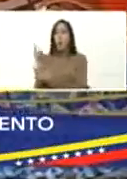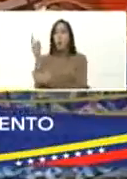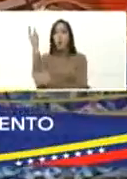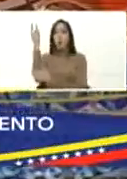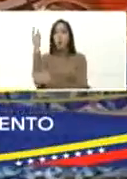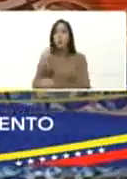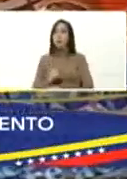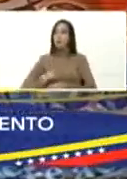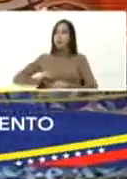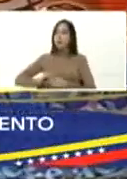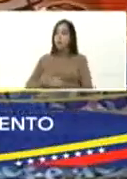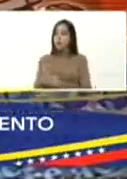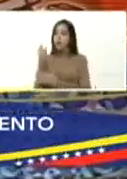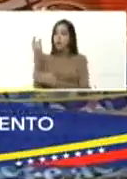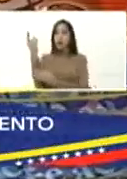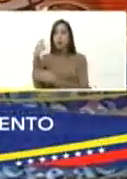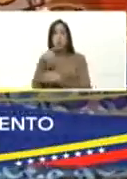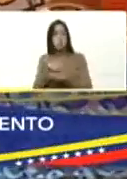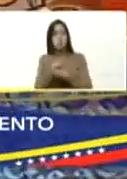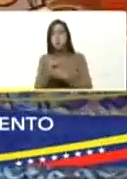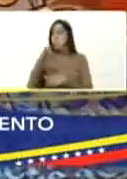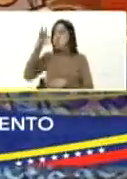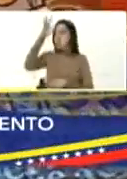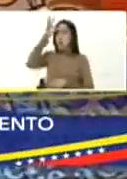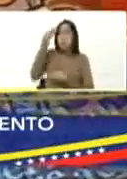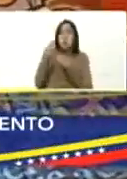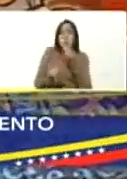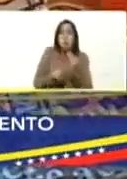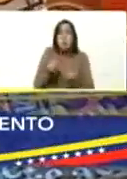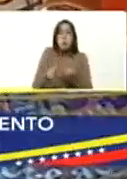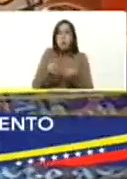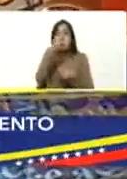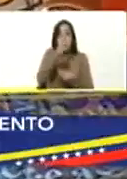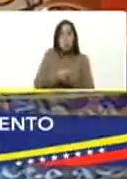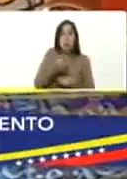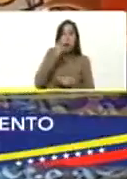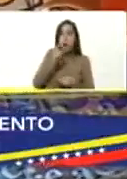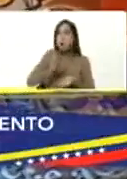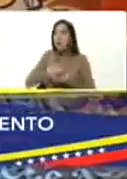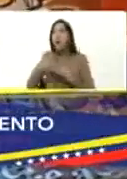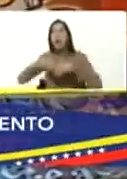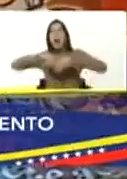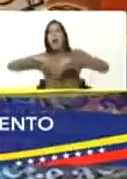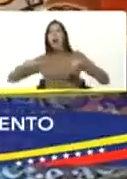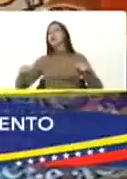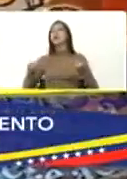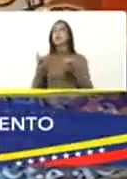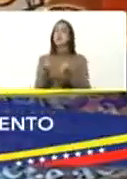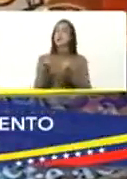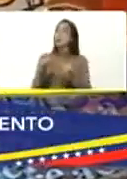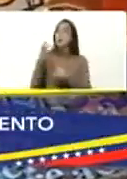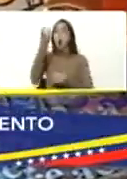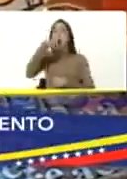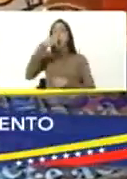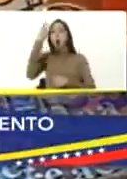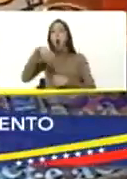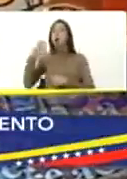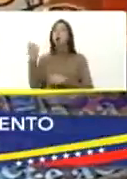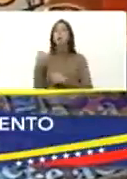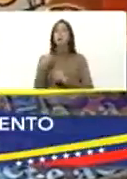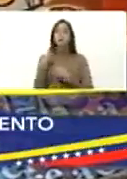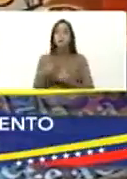y crece sin que él sepa cómo. La tierra por sí mismo produce fruto.